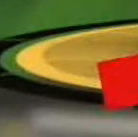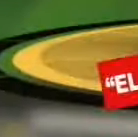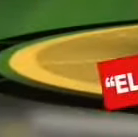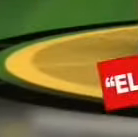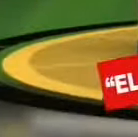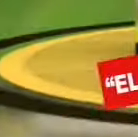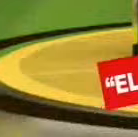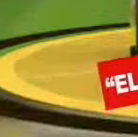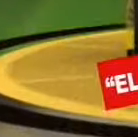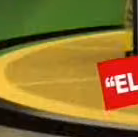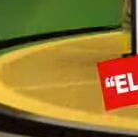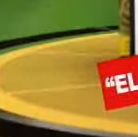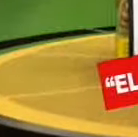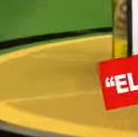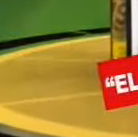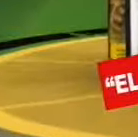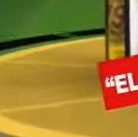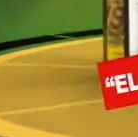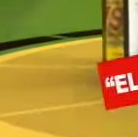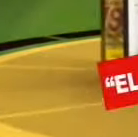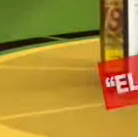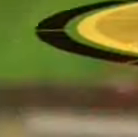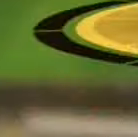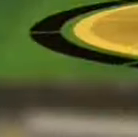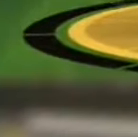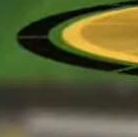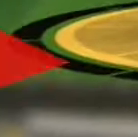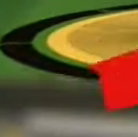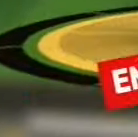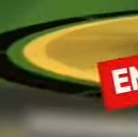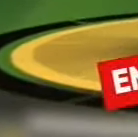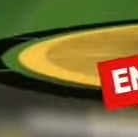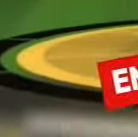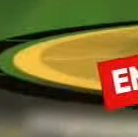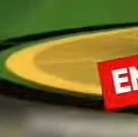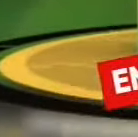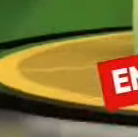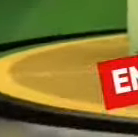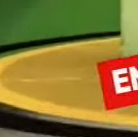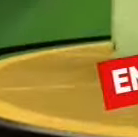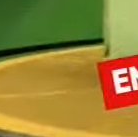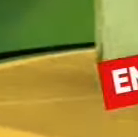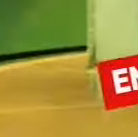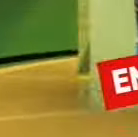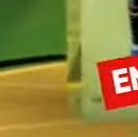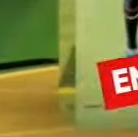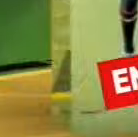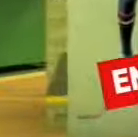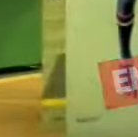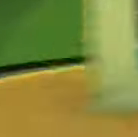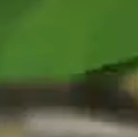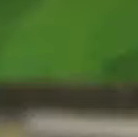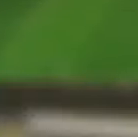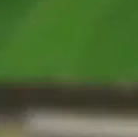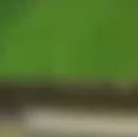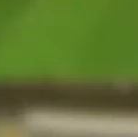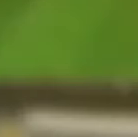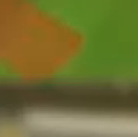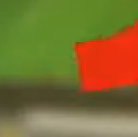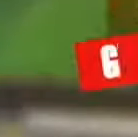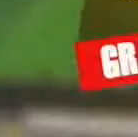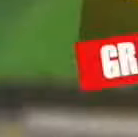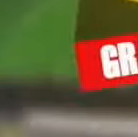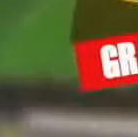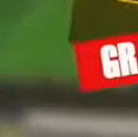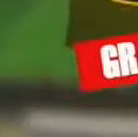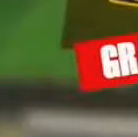Cup. La historia canaria y el pavo Noriega. Entrevista a Jefferson Mena y Javier Arriaga. Figuras del ídolo. Gratis,